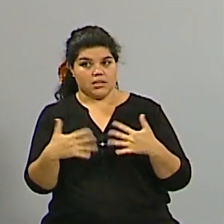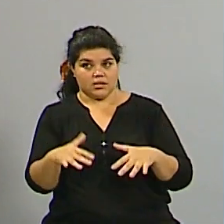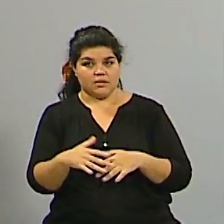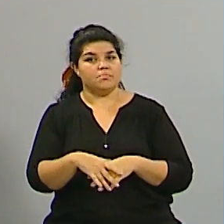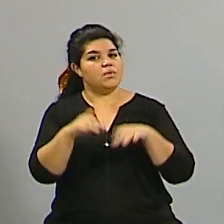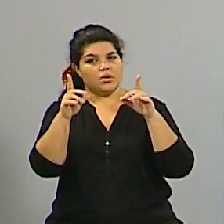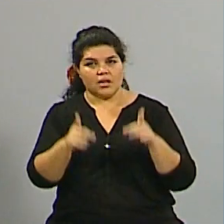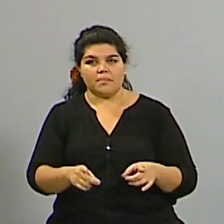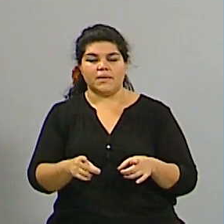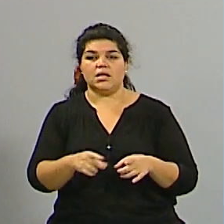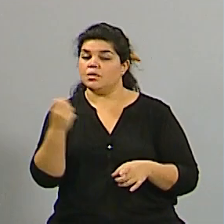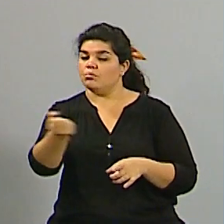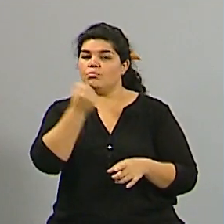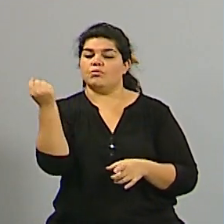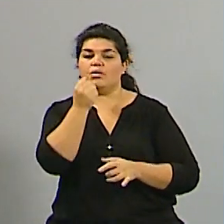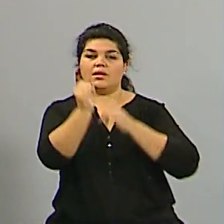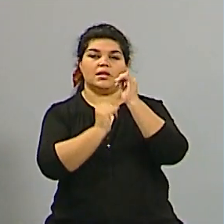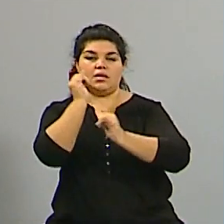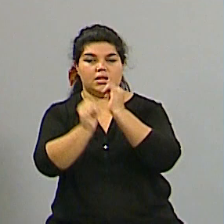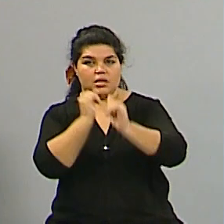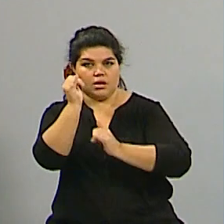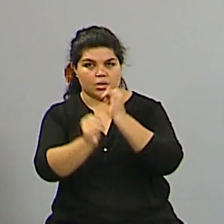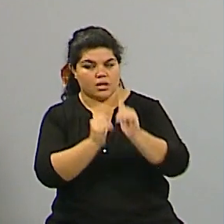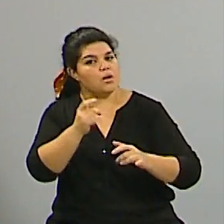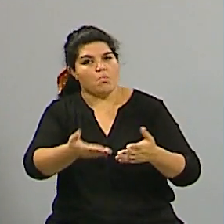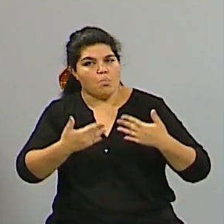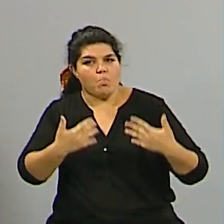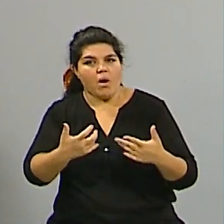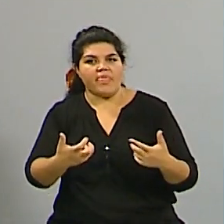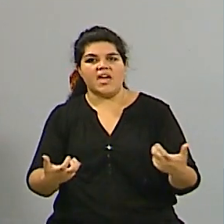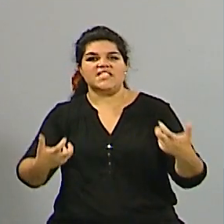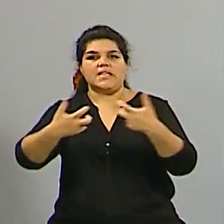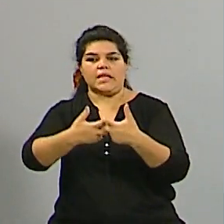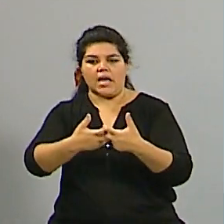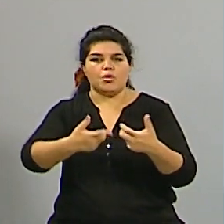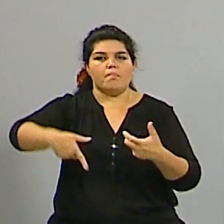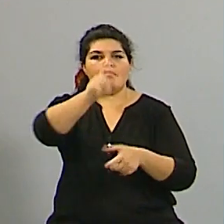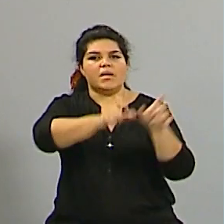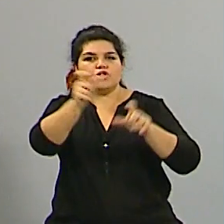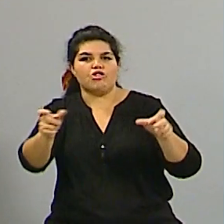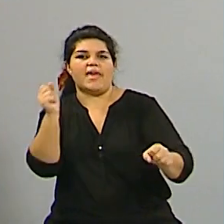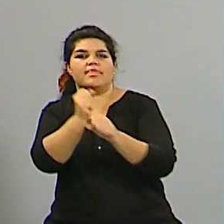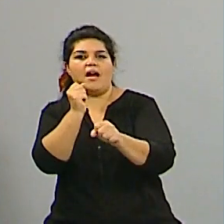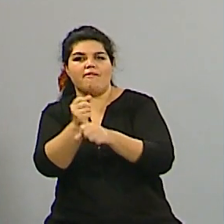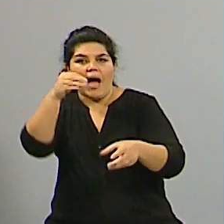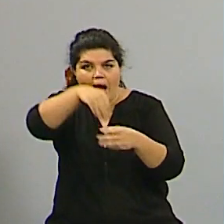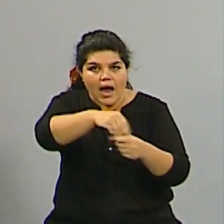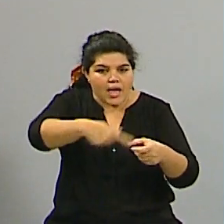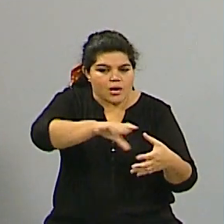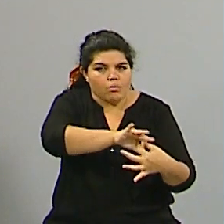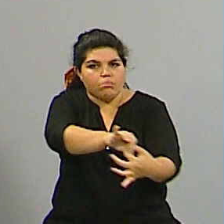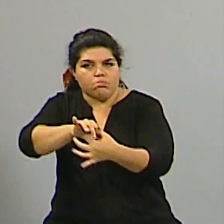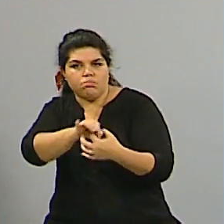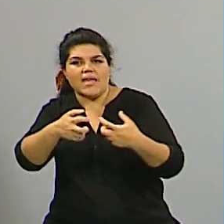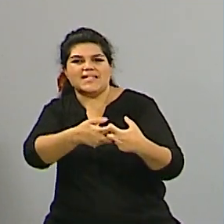digo, porque esto también es bueno remarcarlo, se logra sindicalizar, ¿sí? A veces se logra sindicalizar y que eso